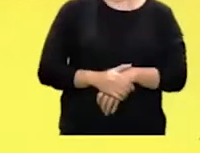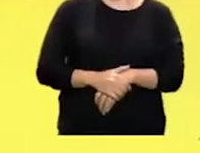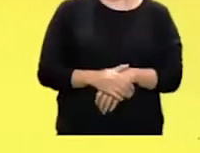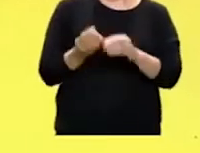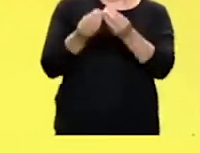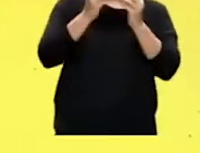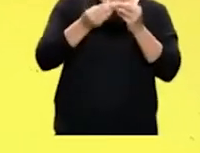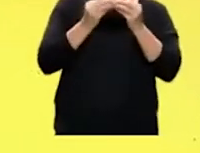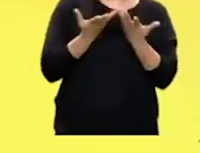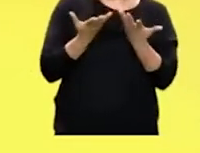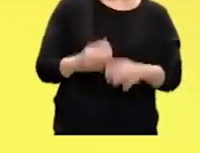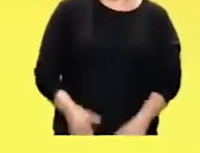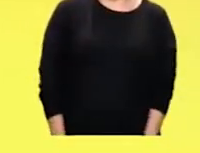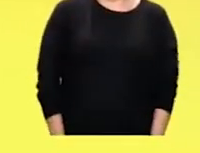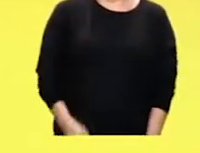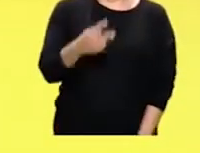Número de contrato